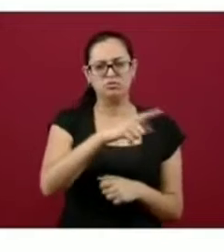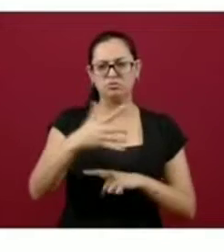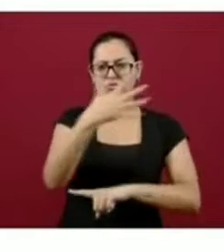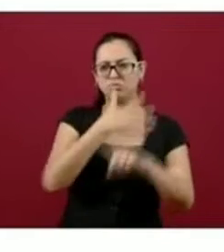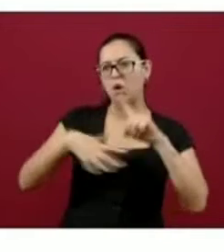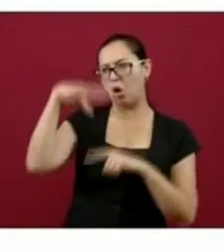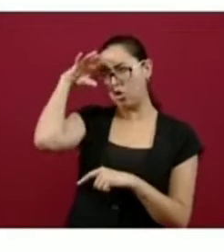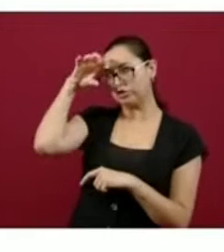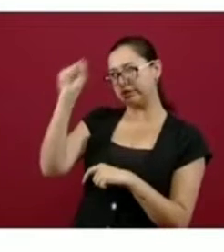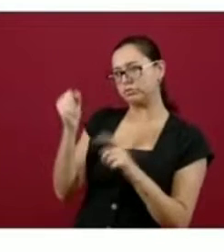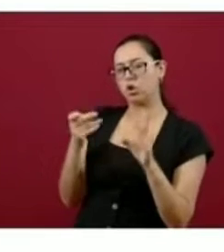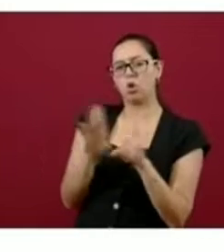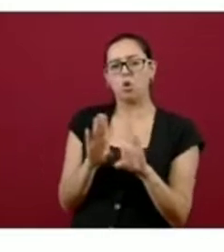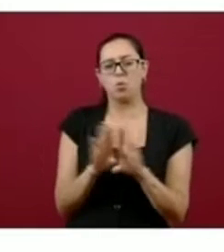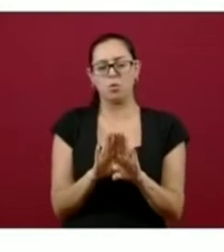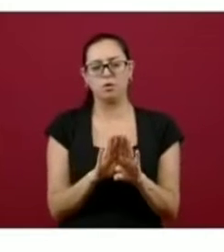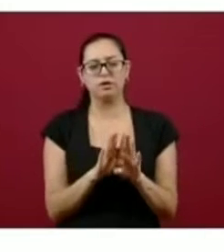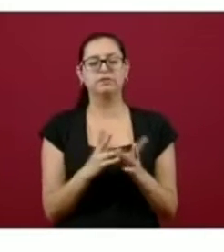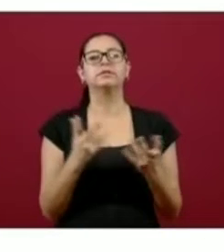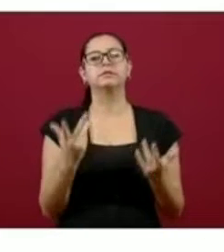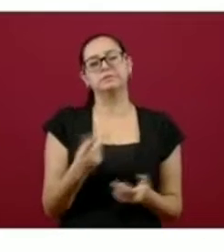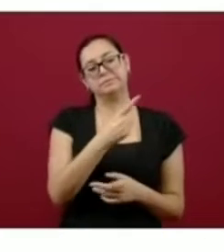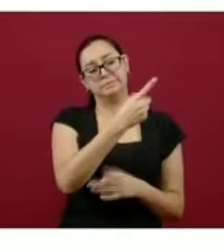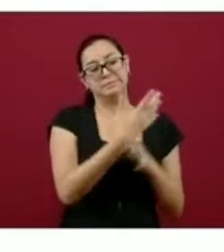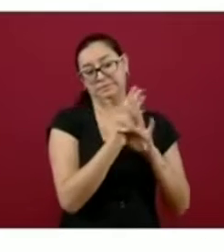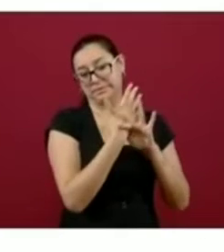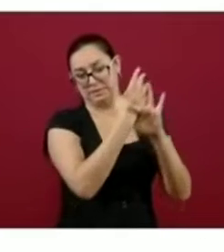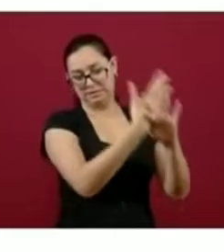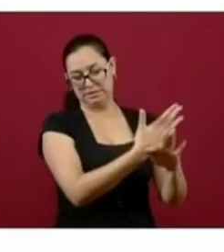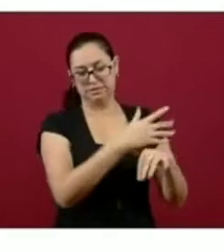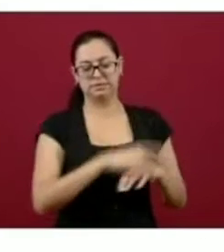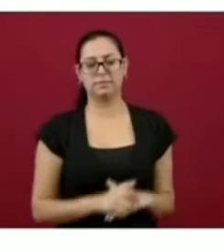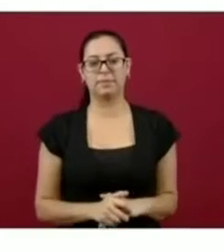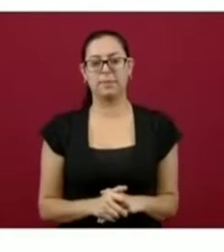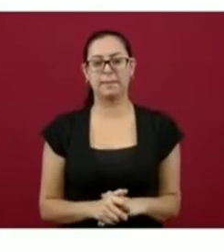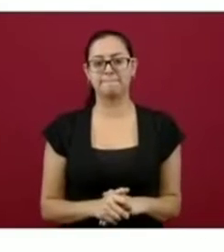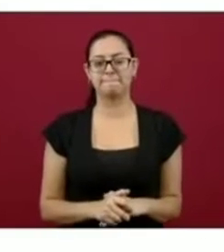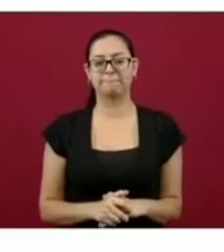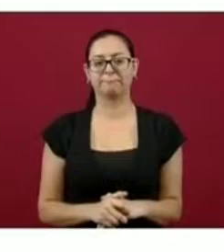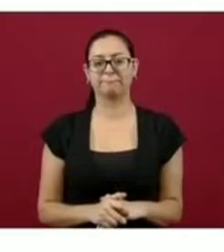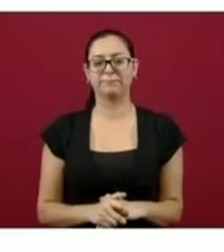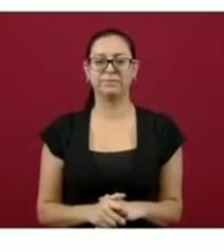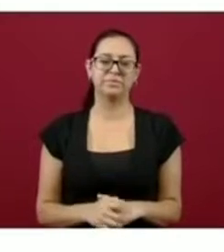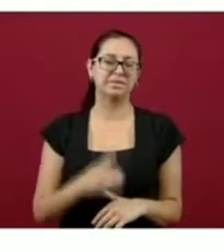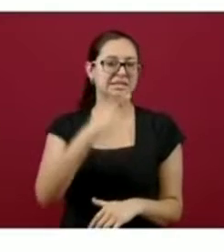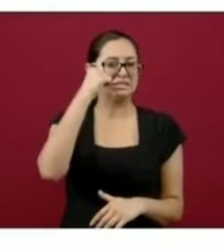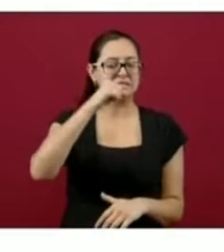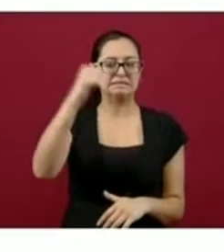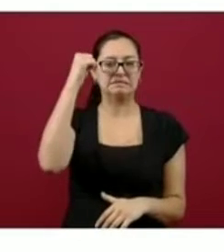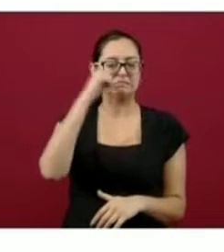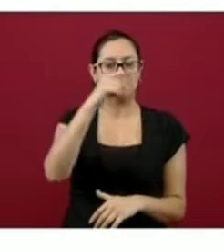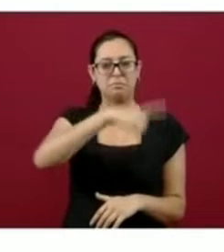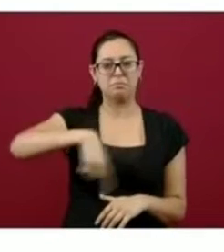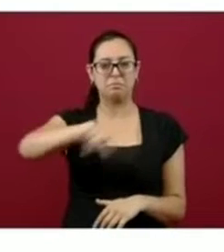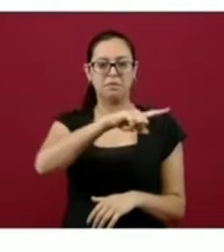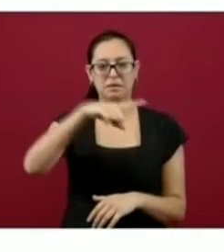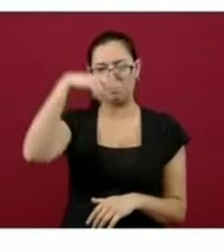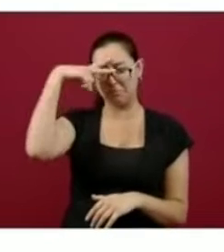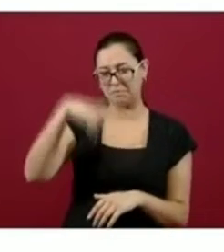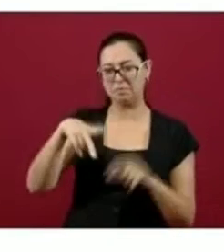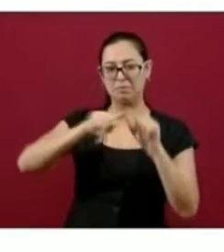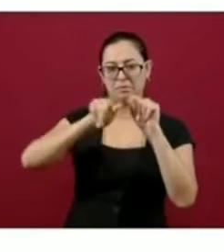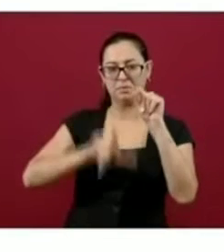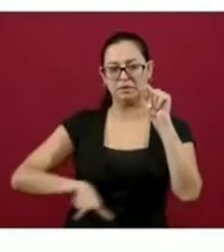a ver, hay una visión o ha habido una visión defensiva de las autoridades mexicanas o el